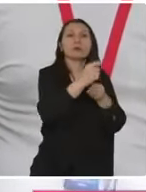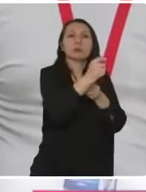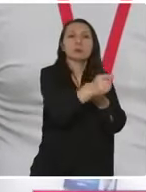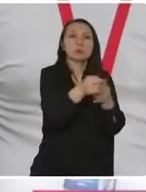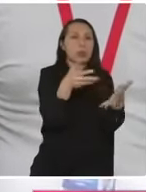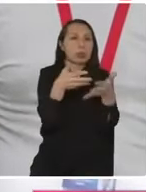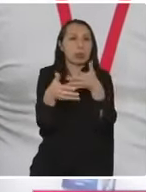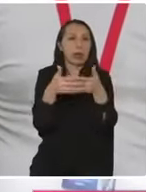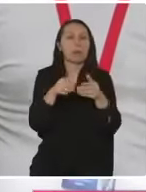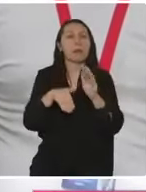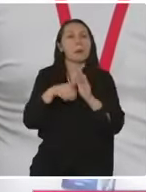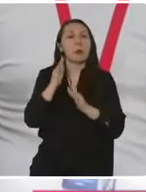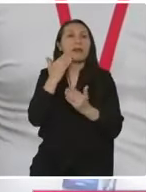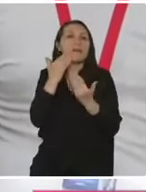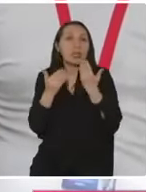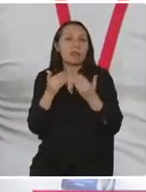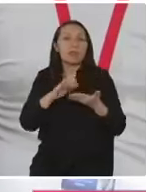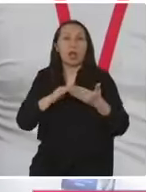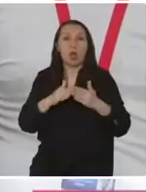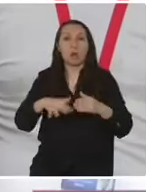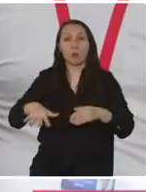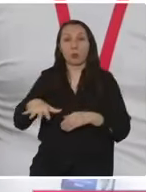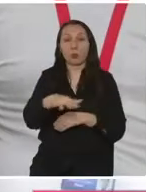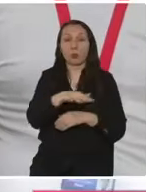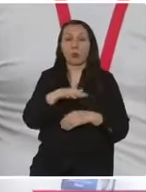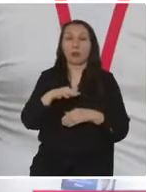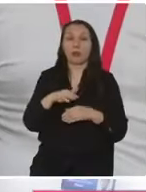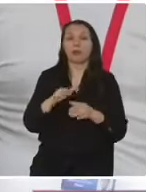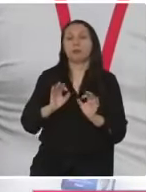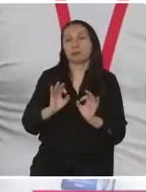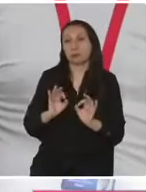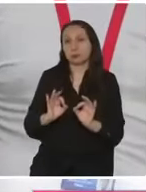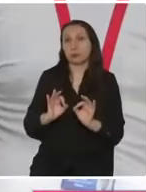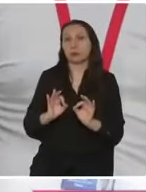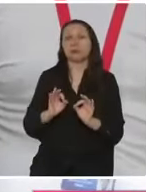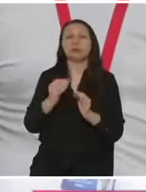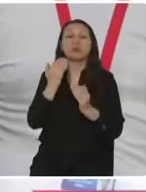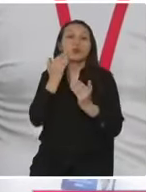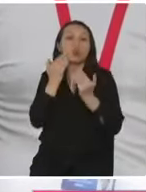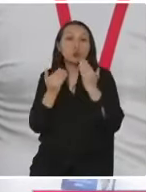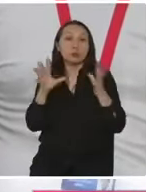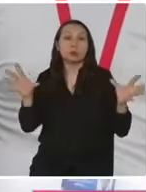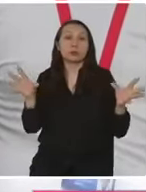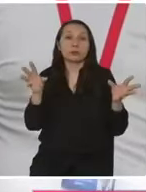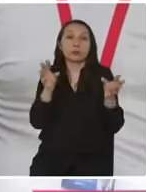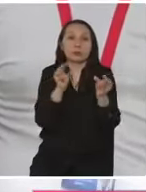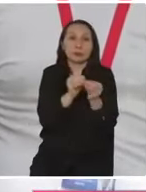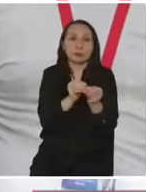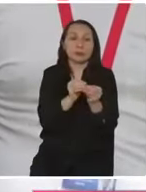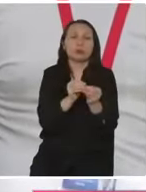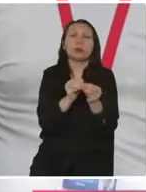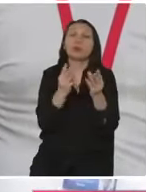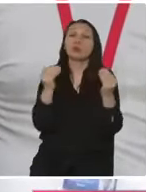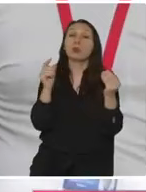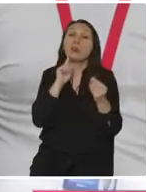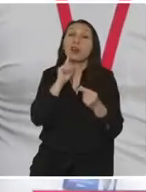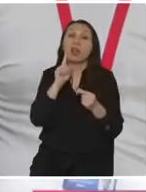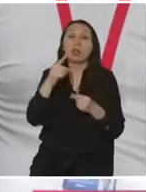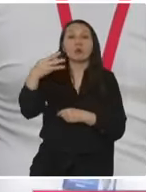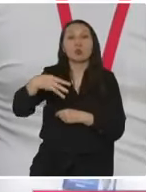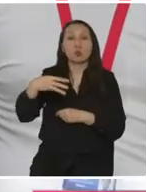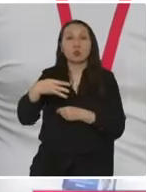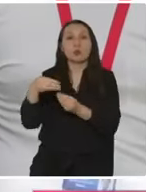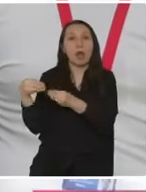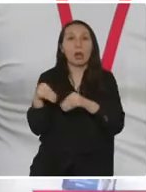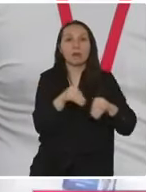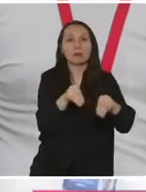manera transparente y sobre todo en beneficio de la comunidad. Y, por supuesto, las donaciones se canalizan a través, muchas veces a través de los